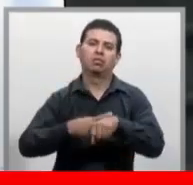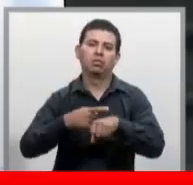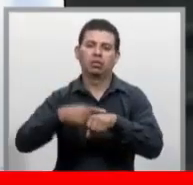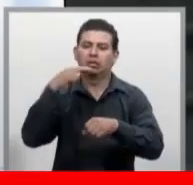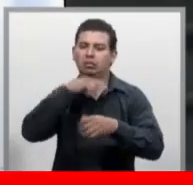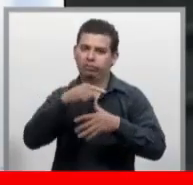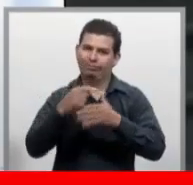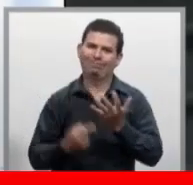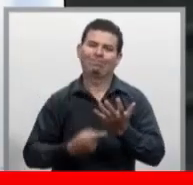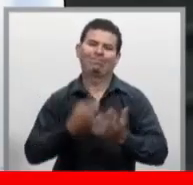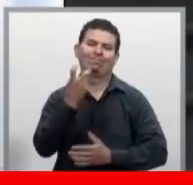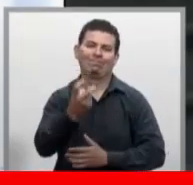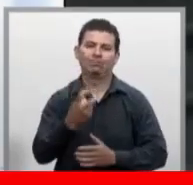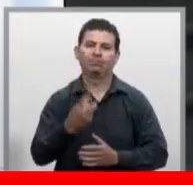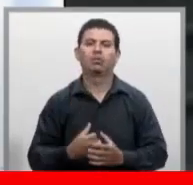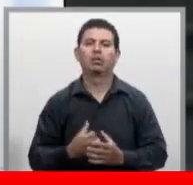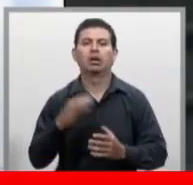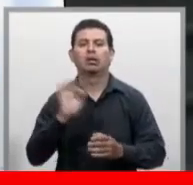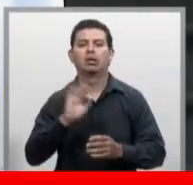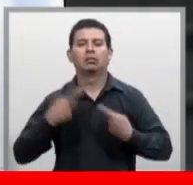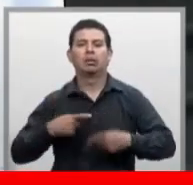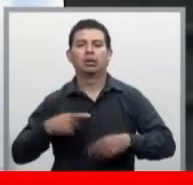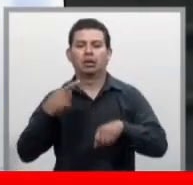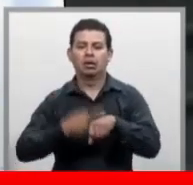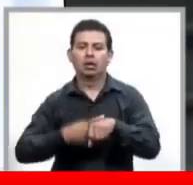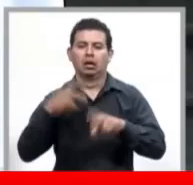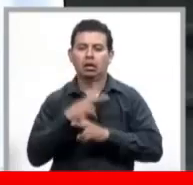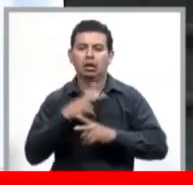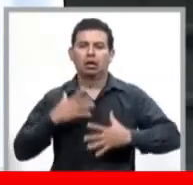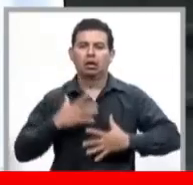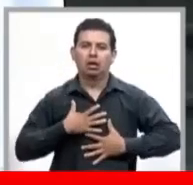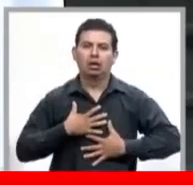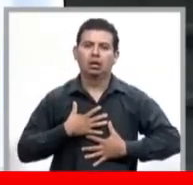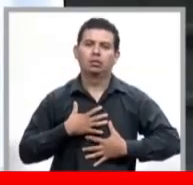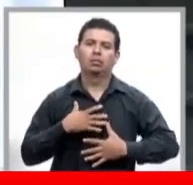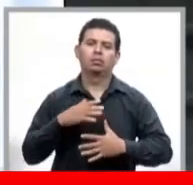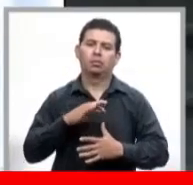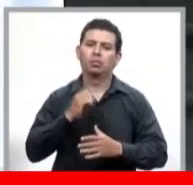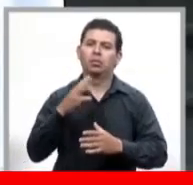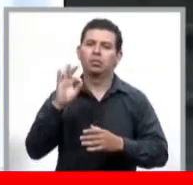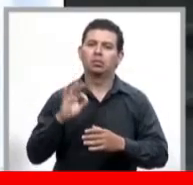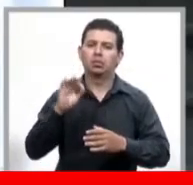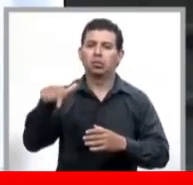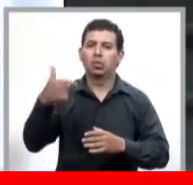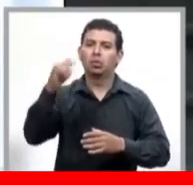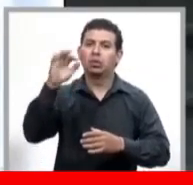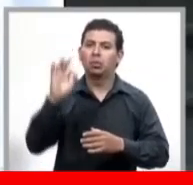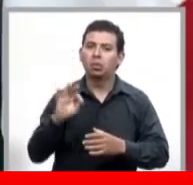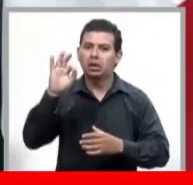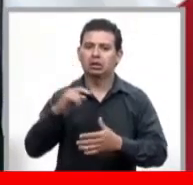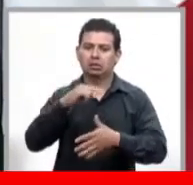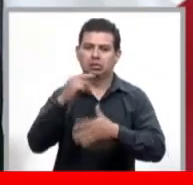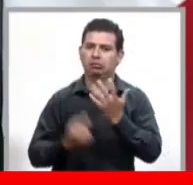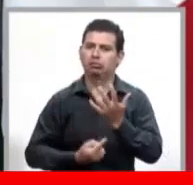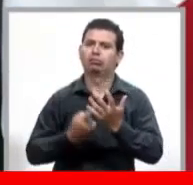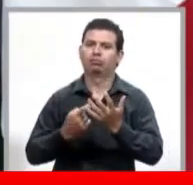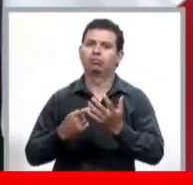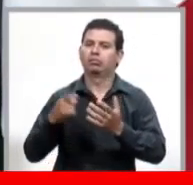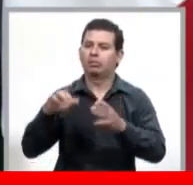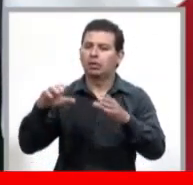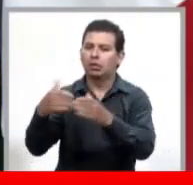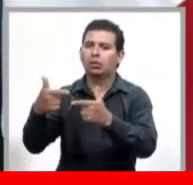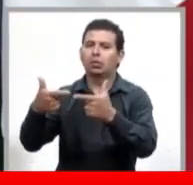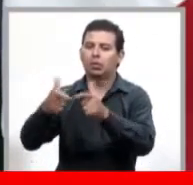de enfermedades respiratorias anda más o menos en el 12%. Solo